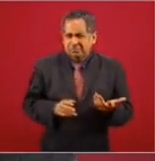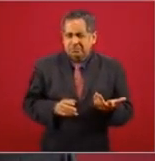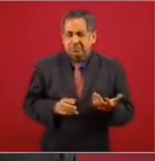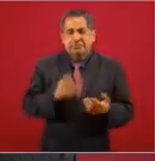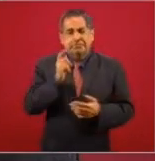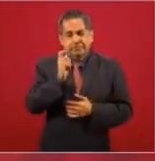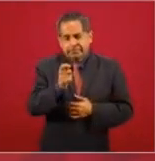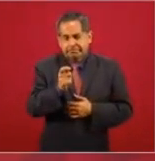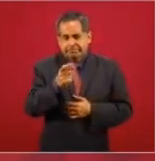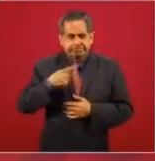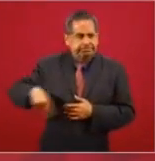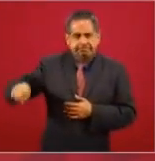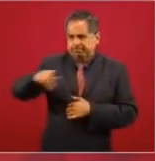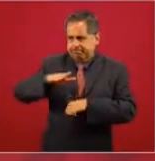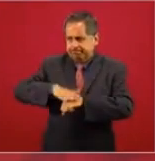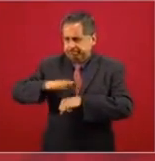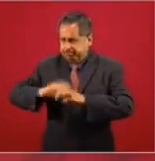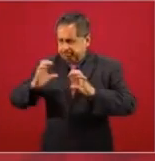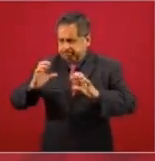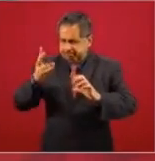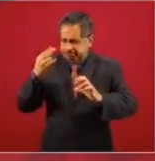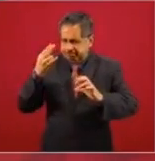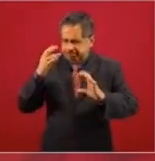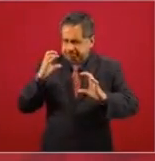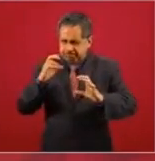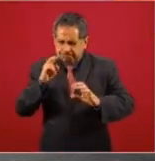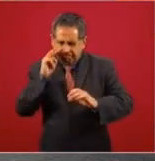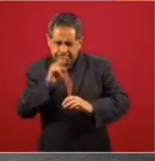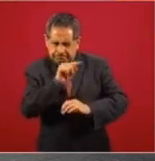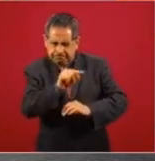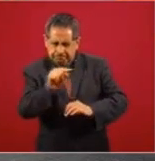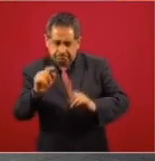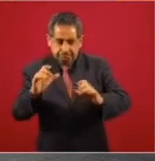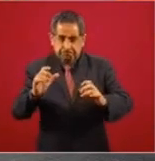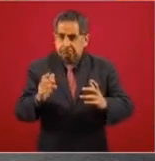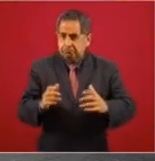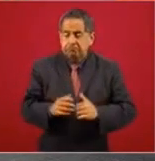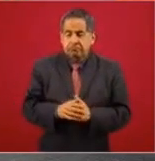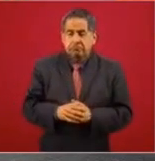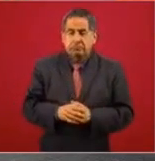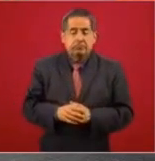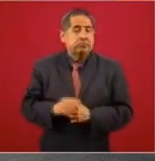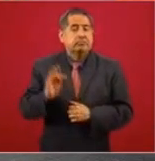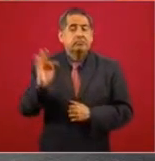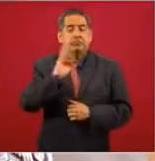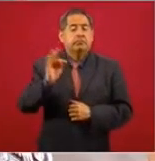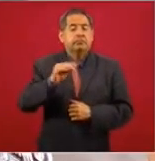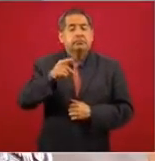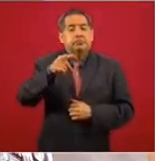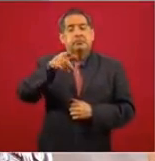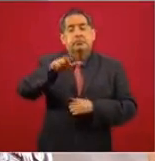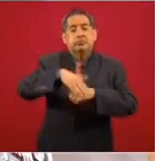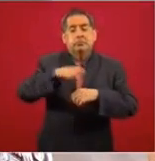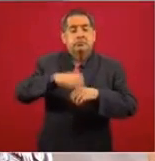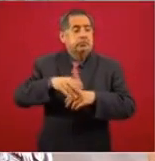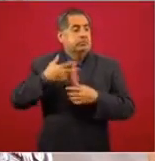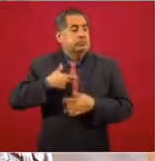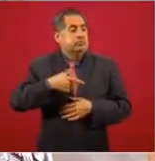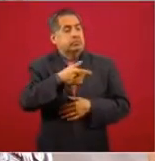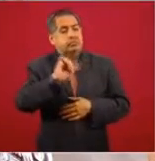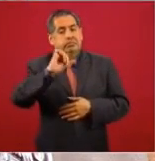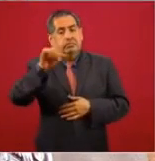Entonces, estar todos pendientes. Yo decirle a la gente, si hay un servidor